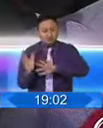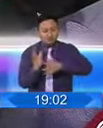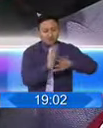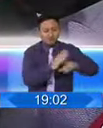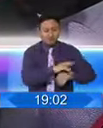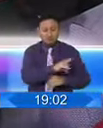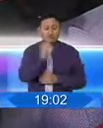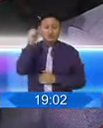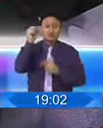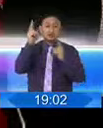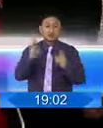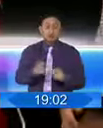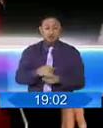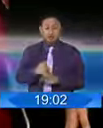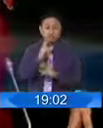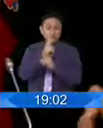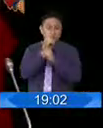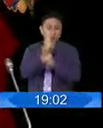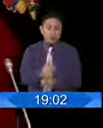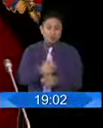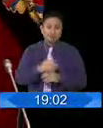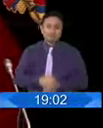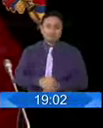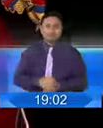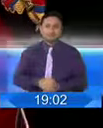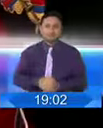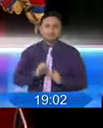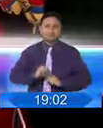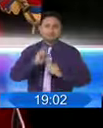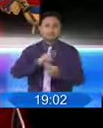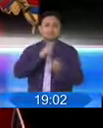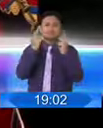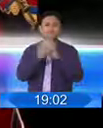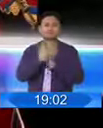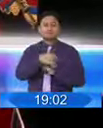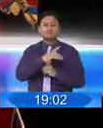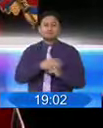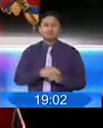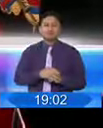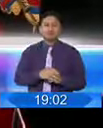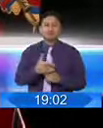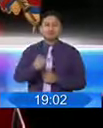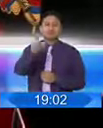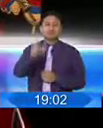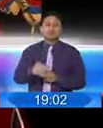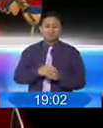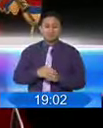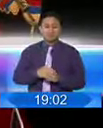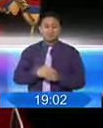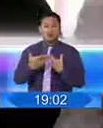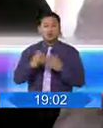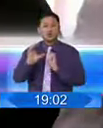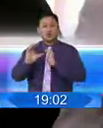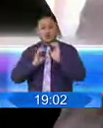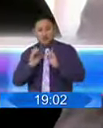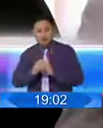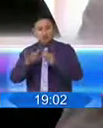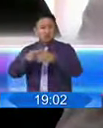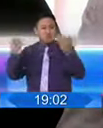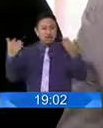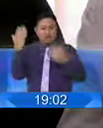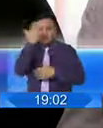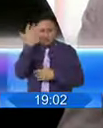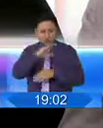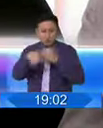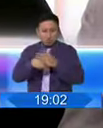de los derechos de las personas. Además, la reforma incluye la eliminación de la figura del llamado linchamiento mediático. Quiero dejar claro que hay